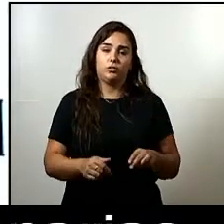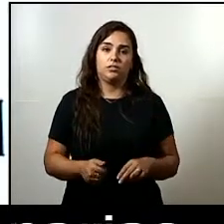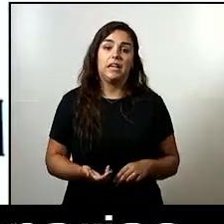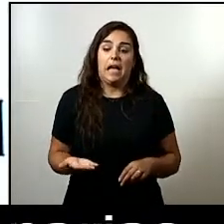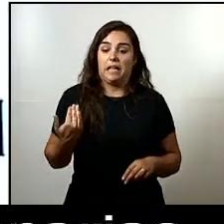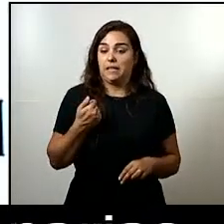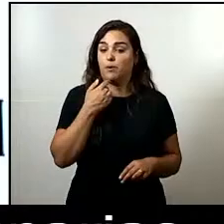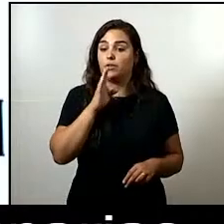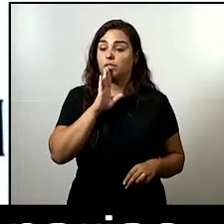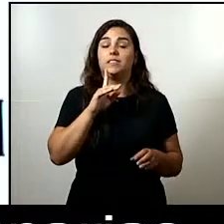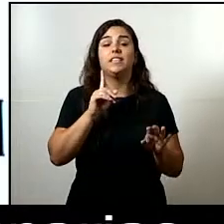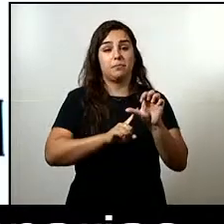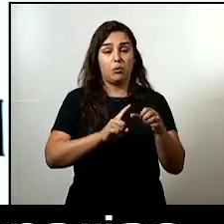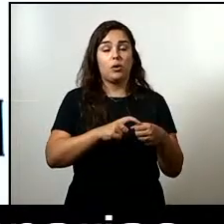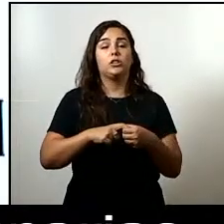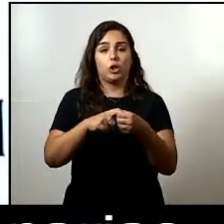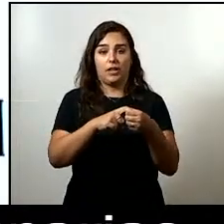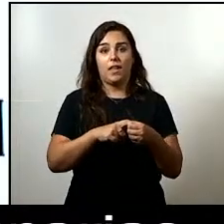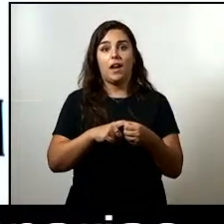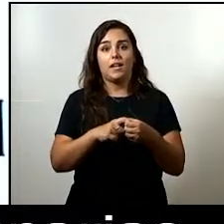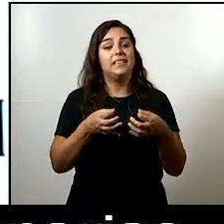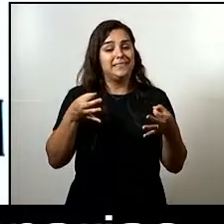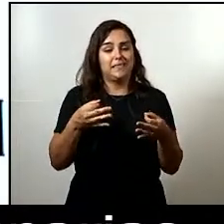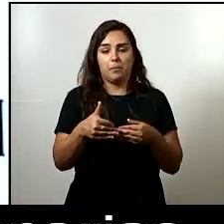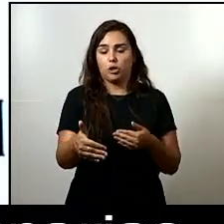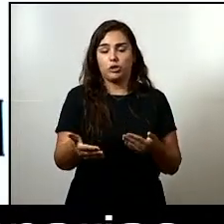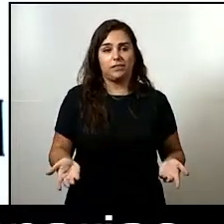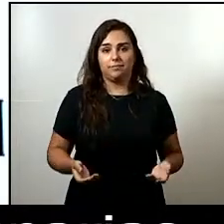principio que Extremadura es solidaria y siempre lo será.